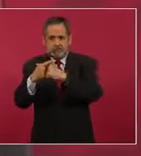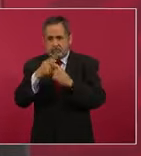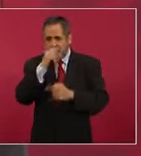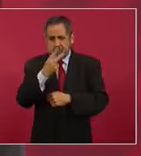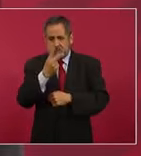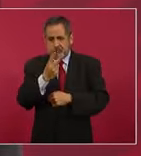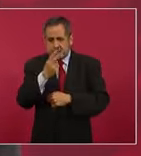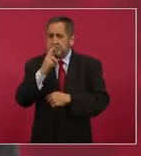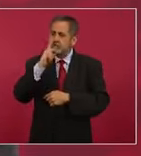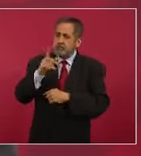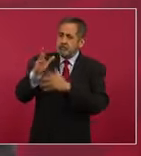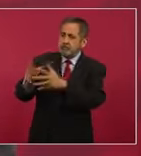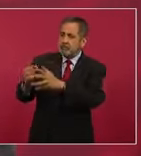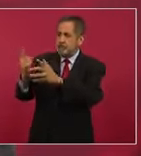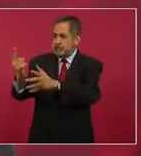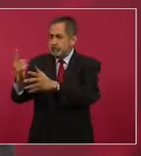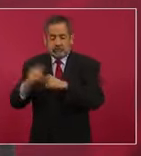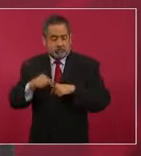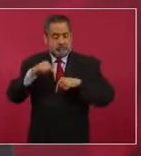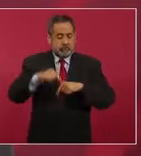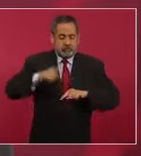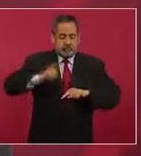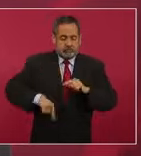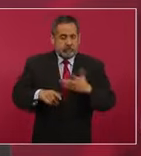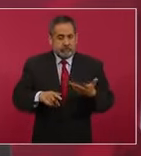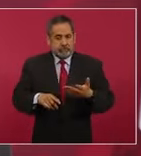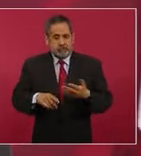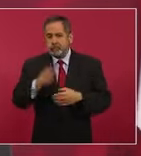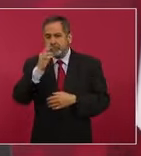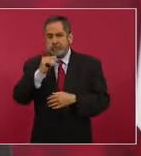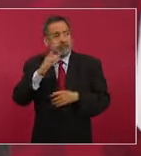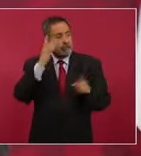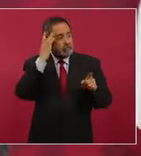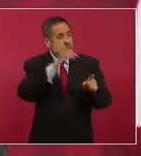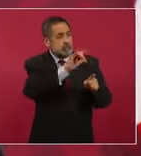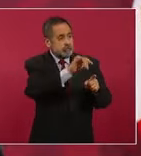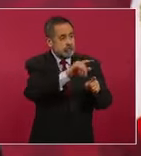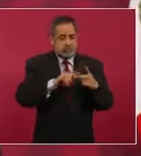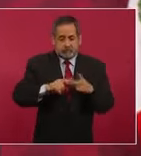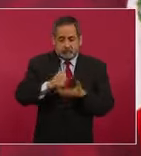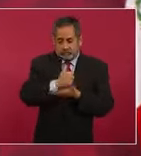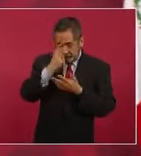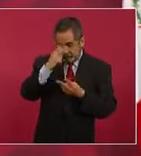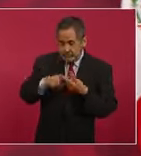los aeropuertos de Santa Lucía, el de la Ciudad de México y el de Texcoco.